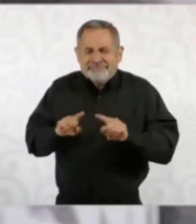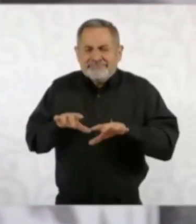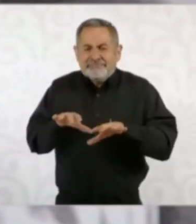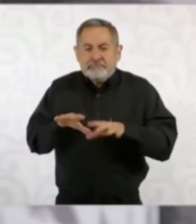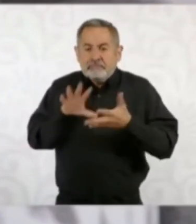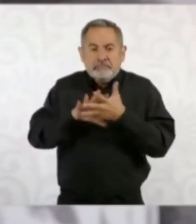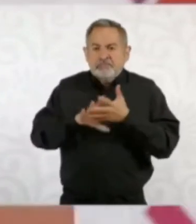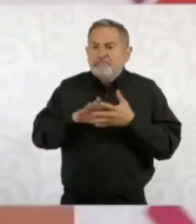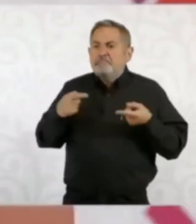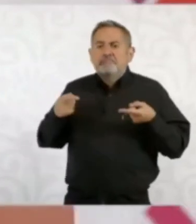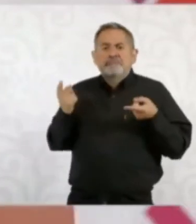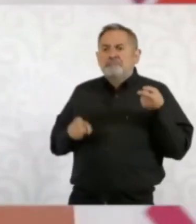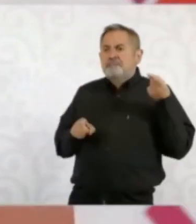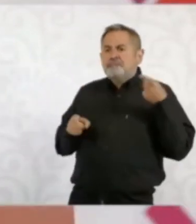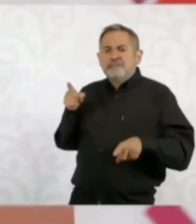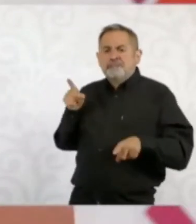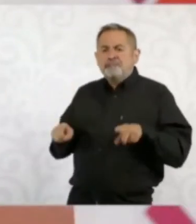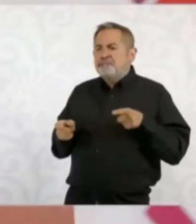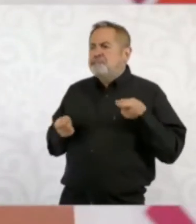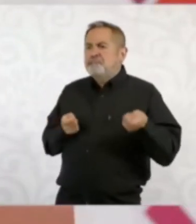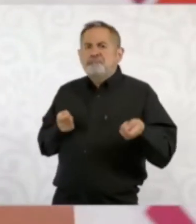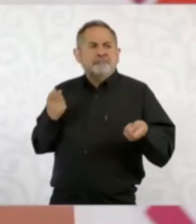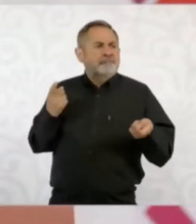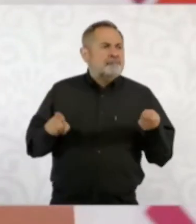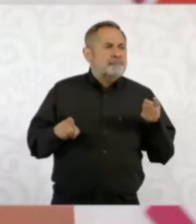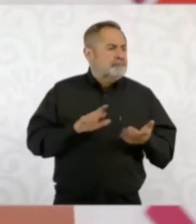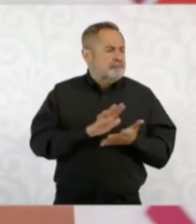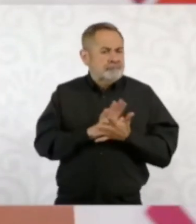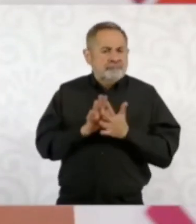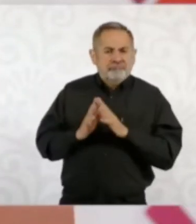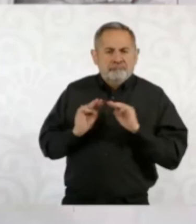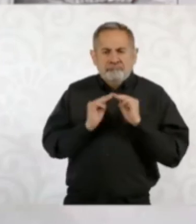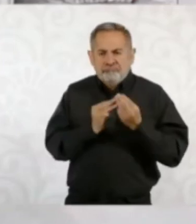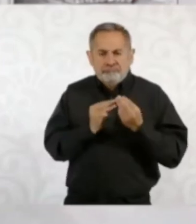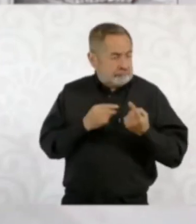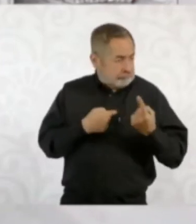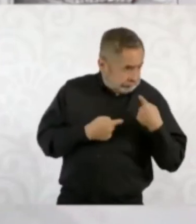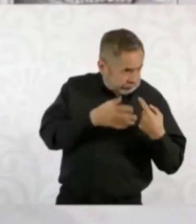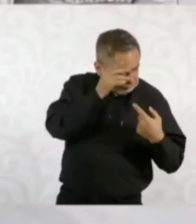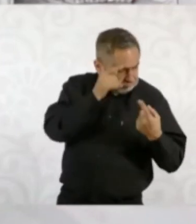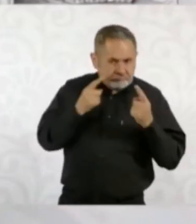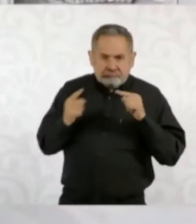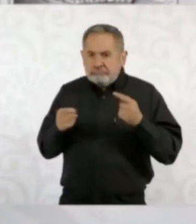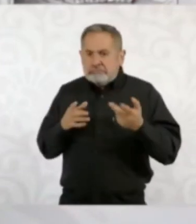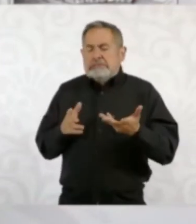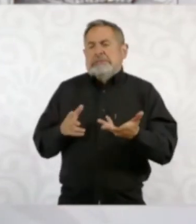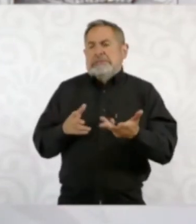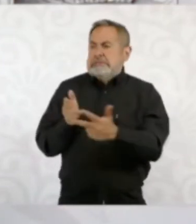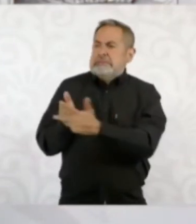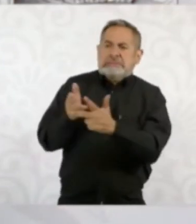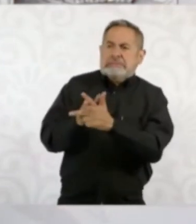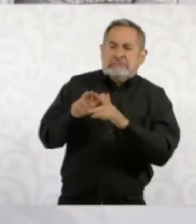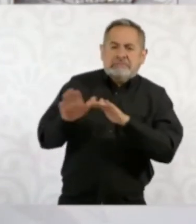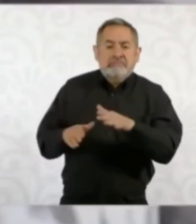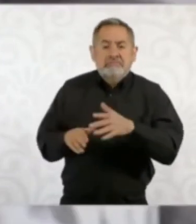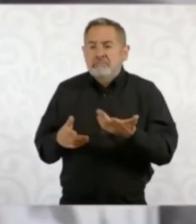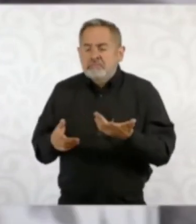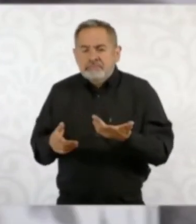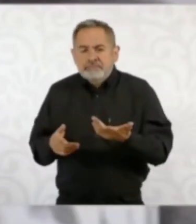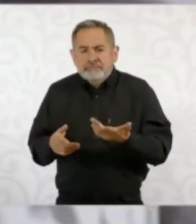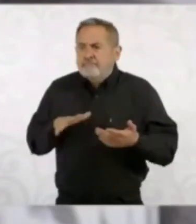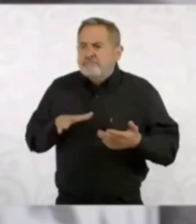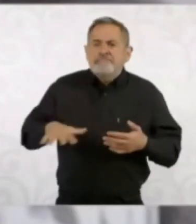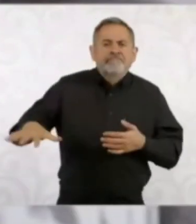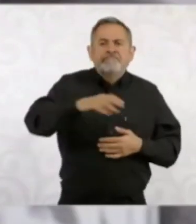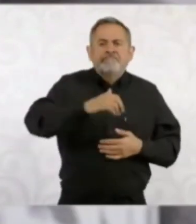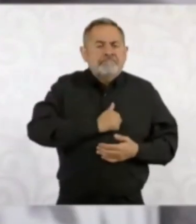adentro de las prisiones seguían haciendo alianzas con otros grupos criminales, cometiendo homicidio, extorsión y dañando al pueblo